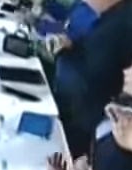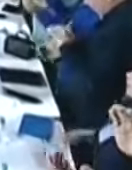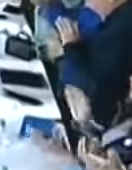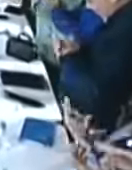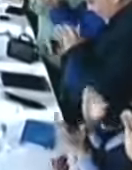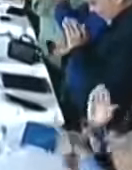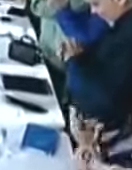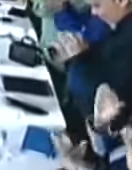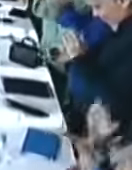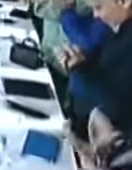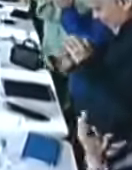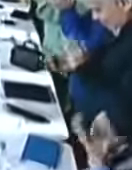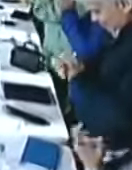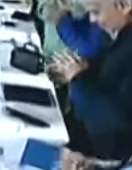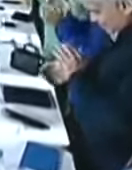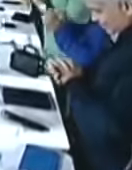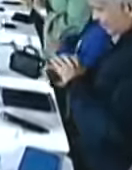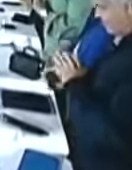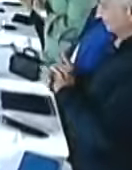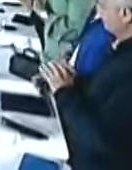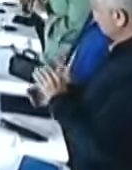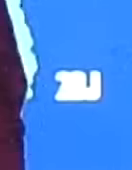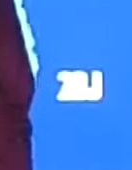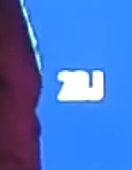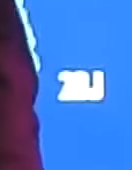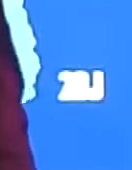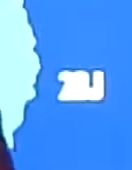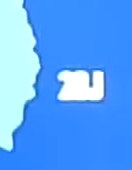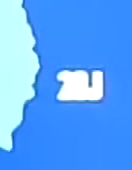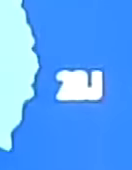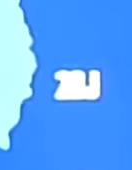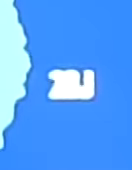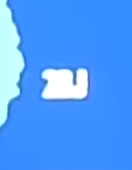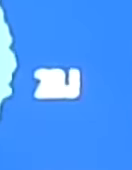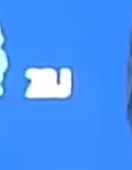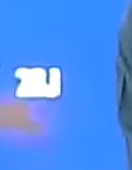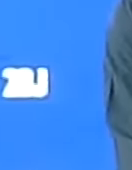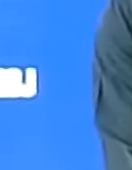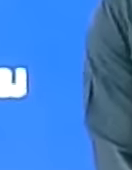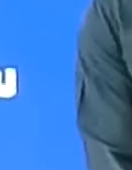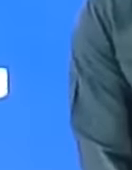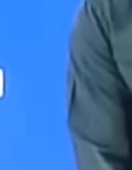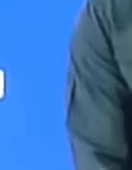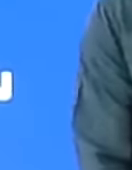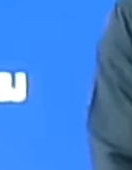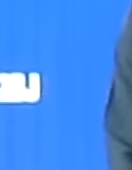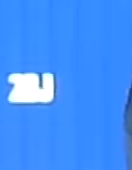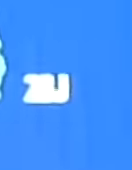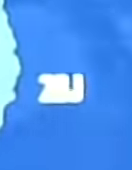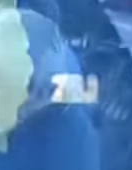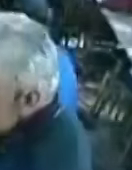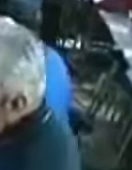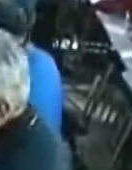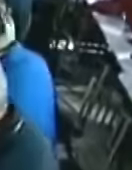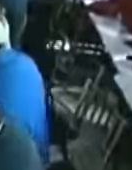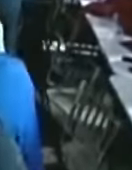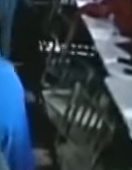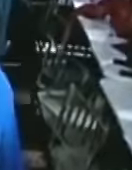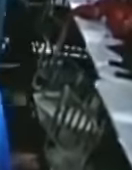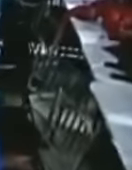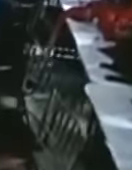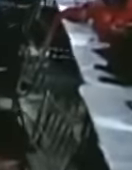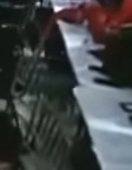preparándose para lo que será en Venezuela la elección número 31. Ya lo decía el jefe de Estado venezolano, las